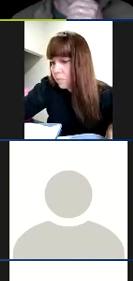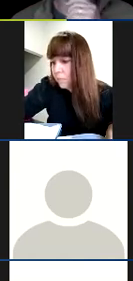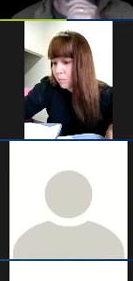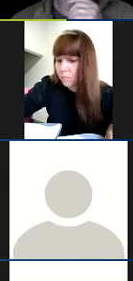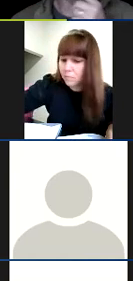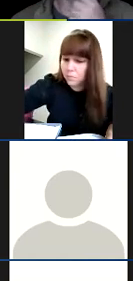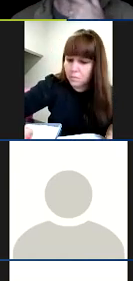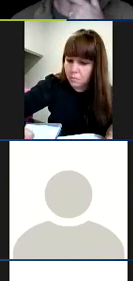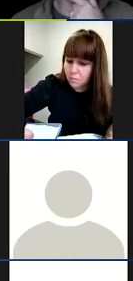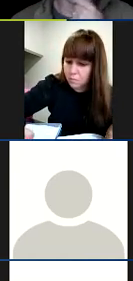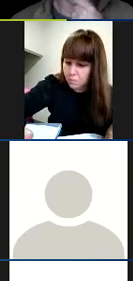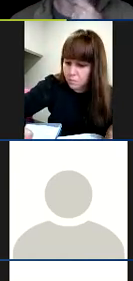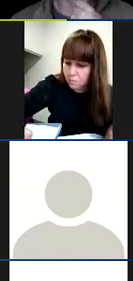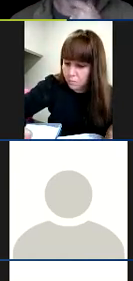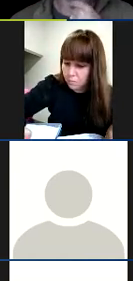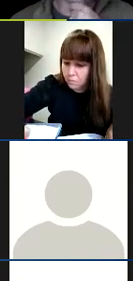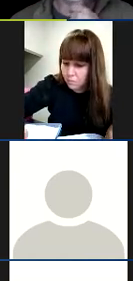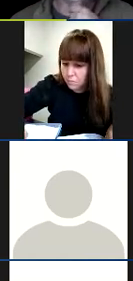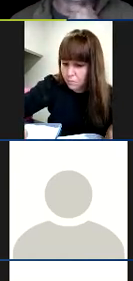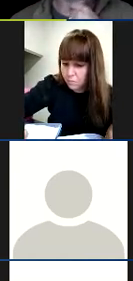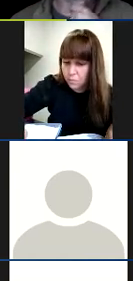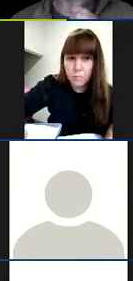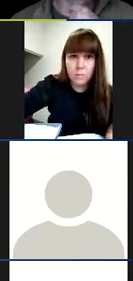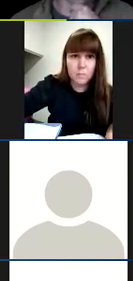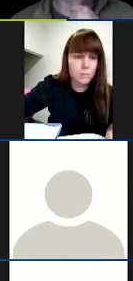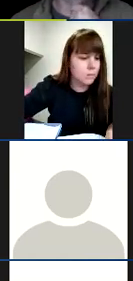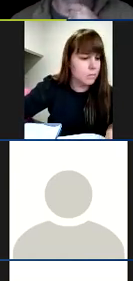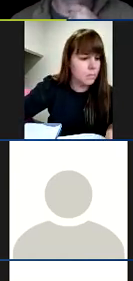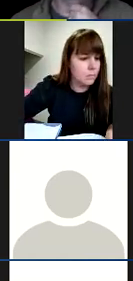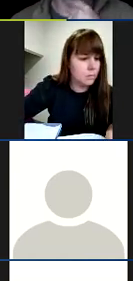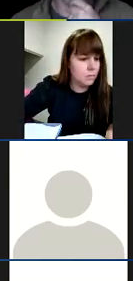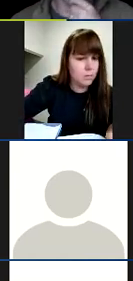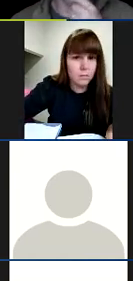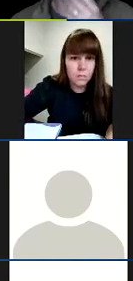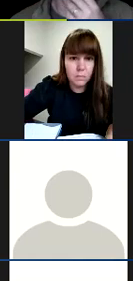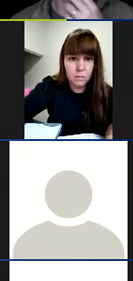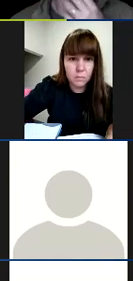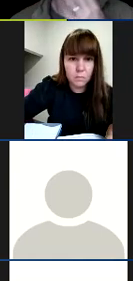del órgano de administración. ¿Cuáles van a ser los integrantes? ¿Quiénes son